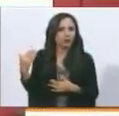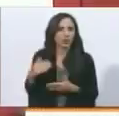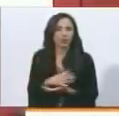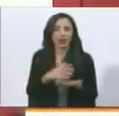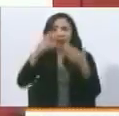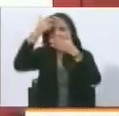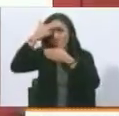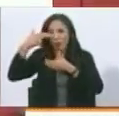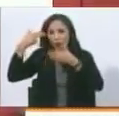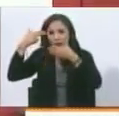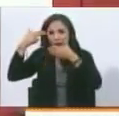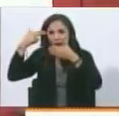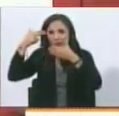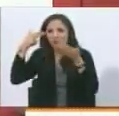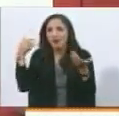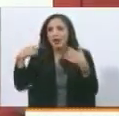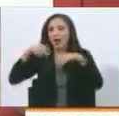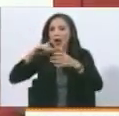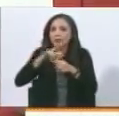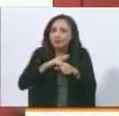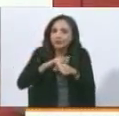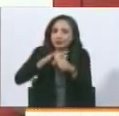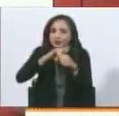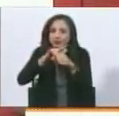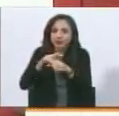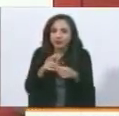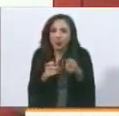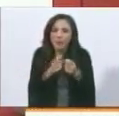terroristas, con la bomba que pusieron,